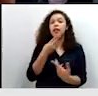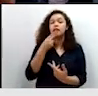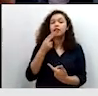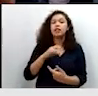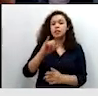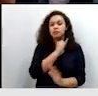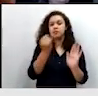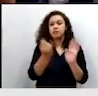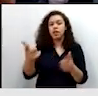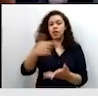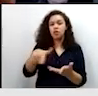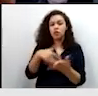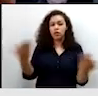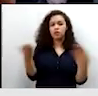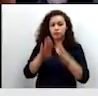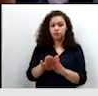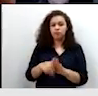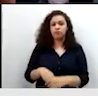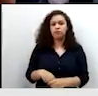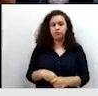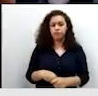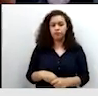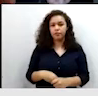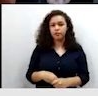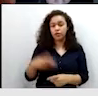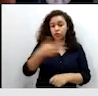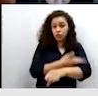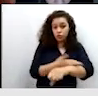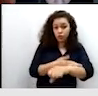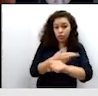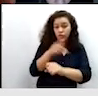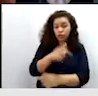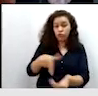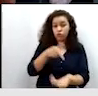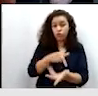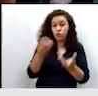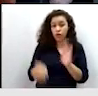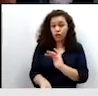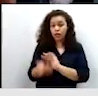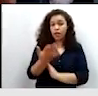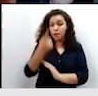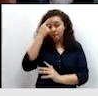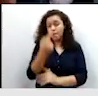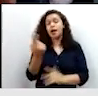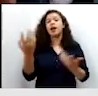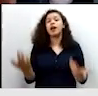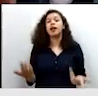espacios cerrados. Entonces, van a dar de alta a su establecimiento para que les dé